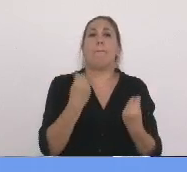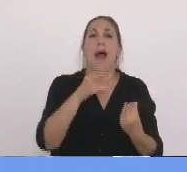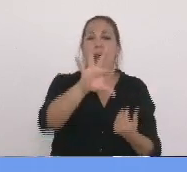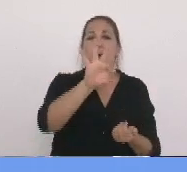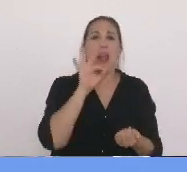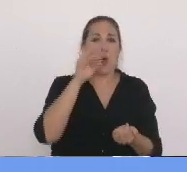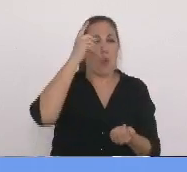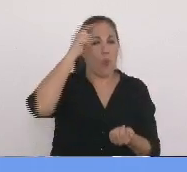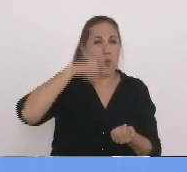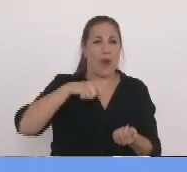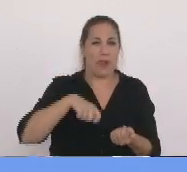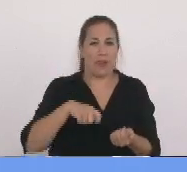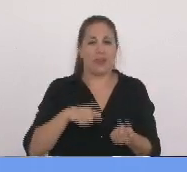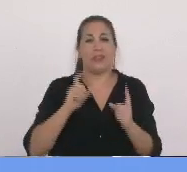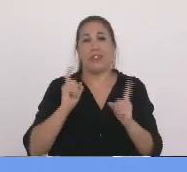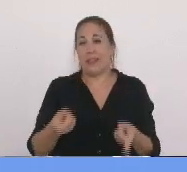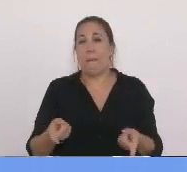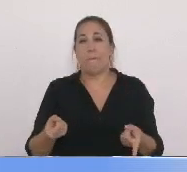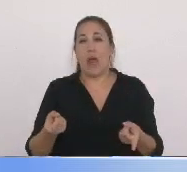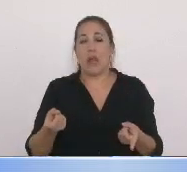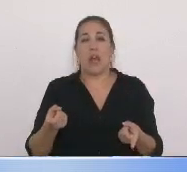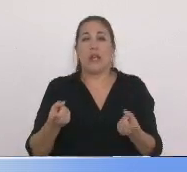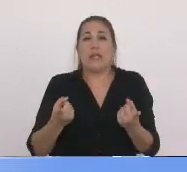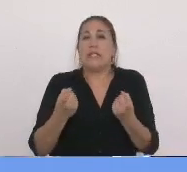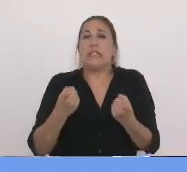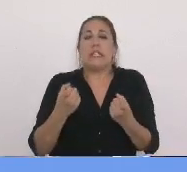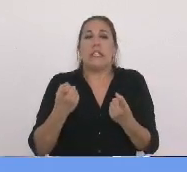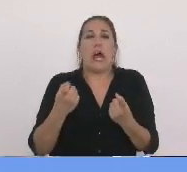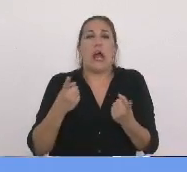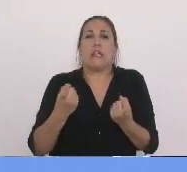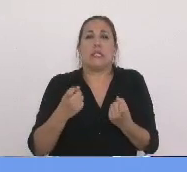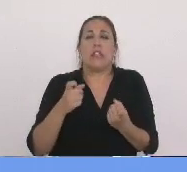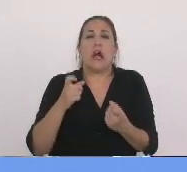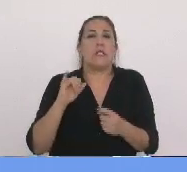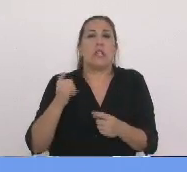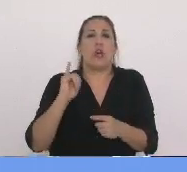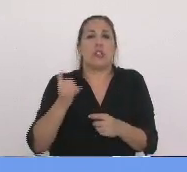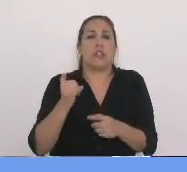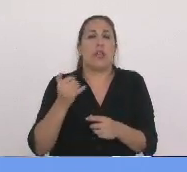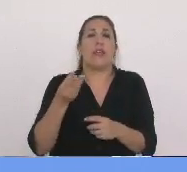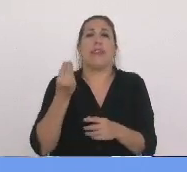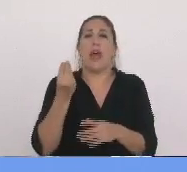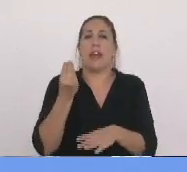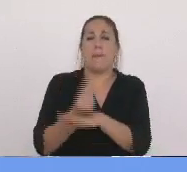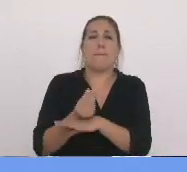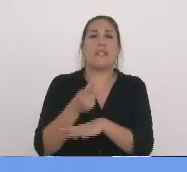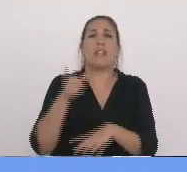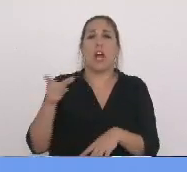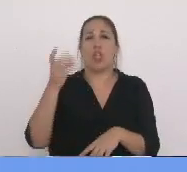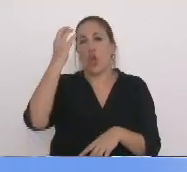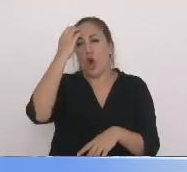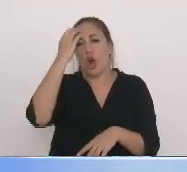aún prescindir de los representantes de la corte suprema de justicia